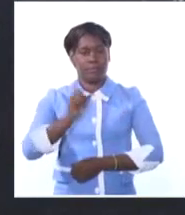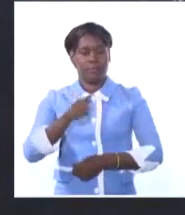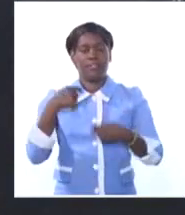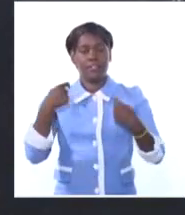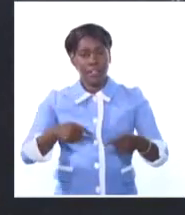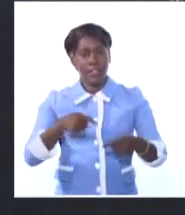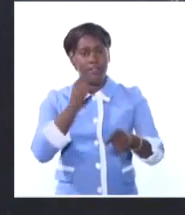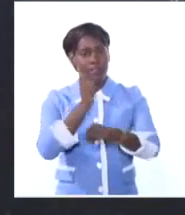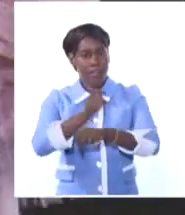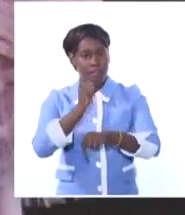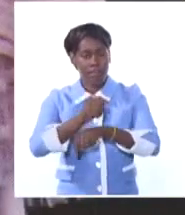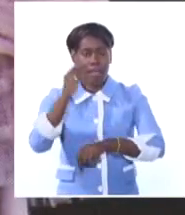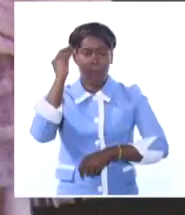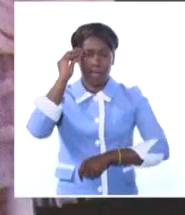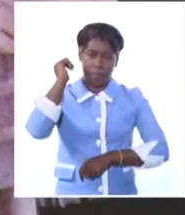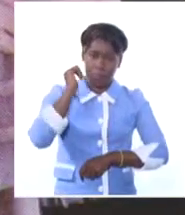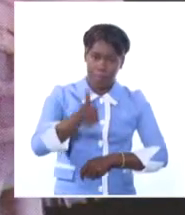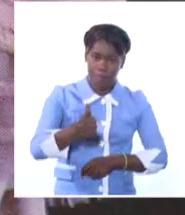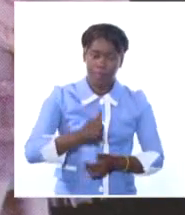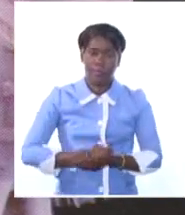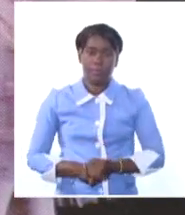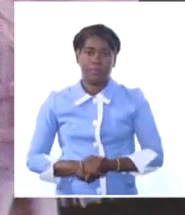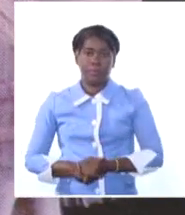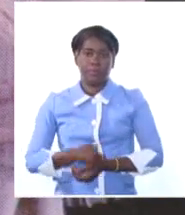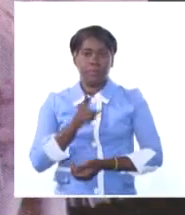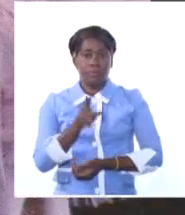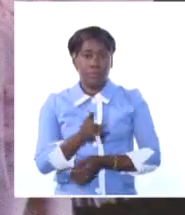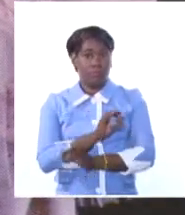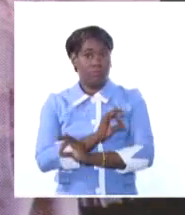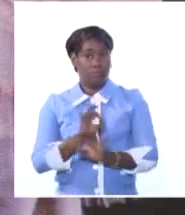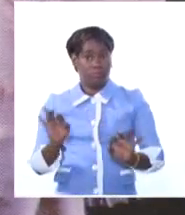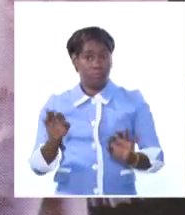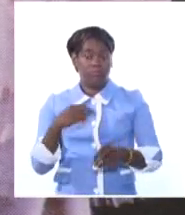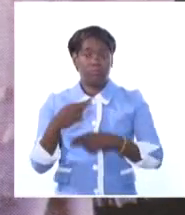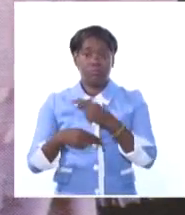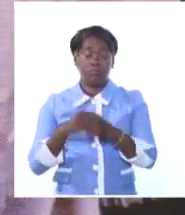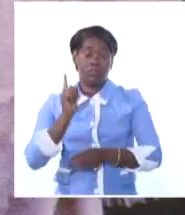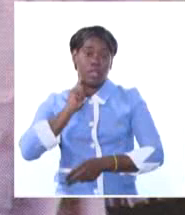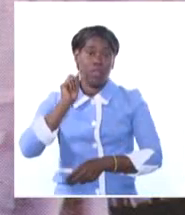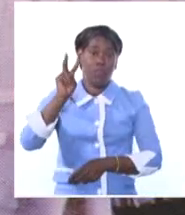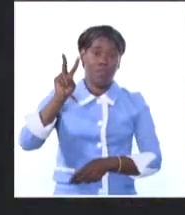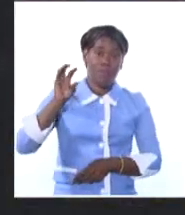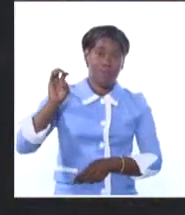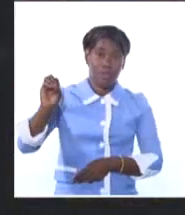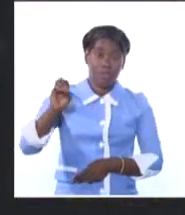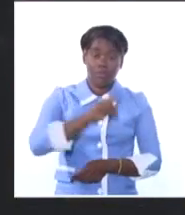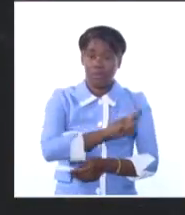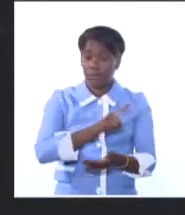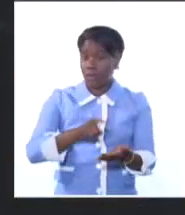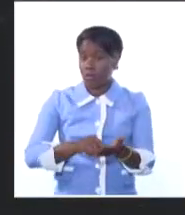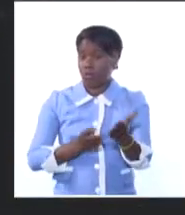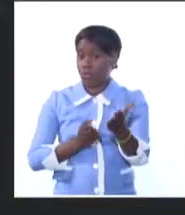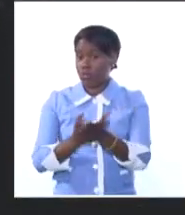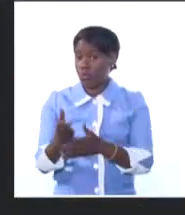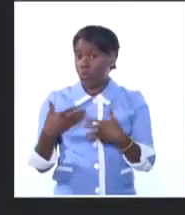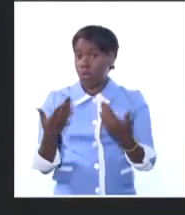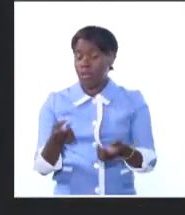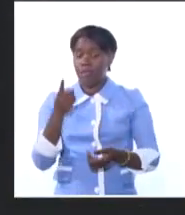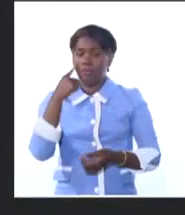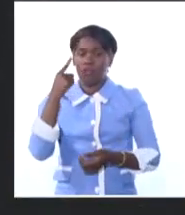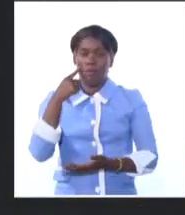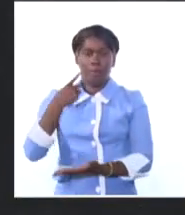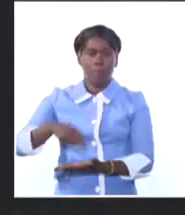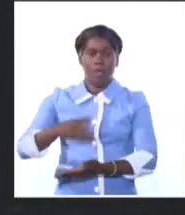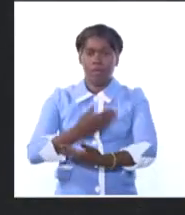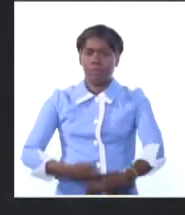Importantes y sensibles proyectos se han originado de este sueño hecho realidad hace más de 20 años, que ha ayudado a visibilizar y